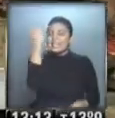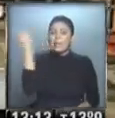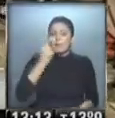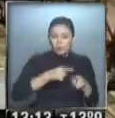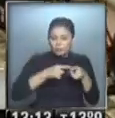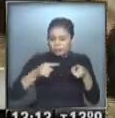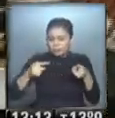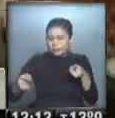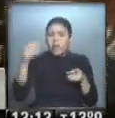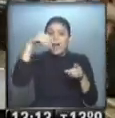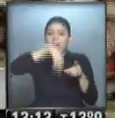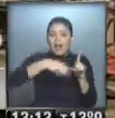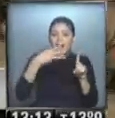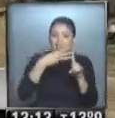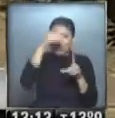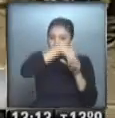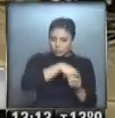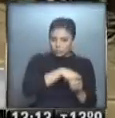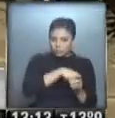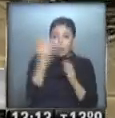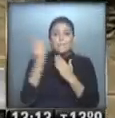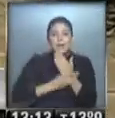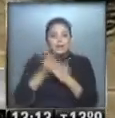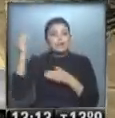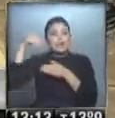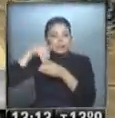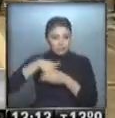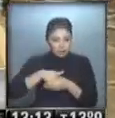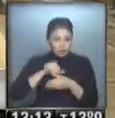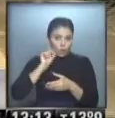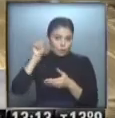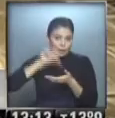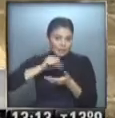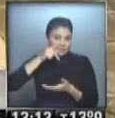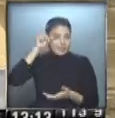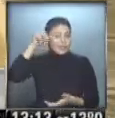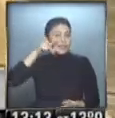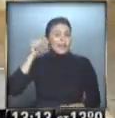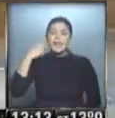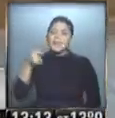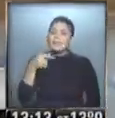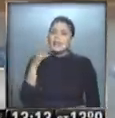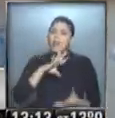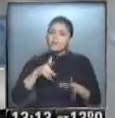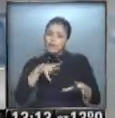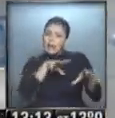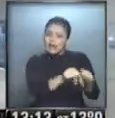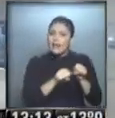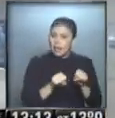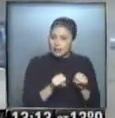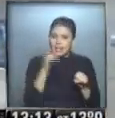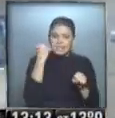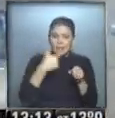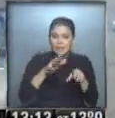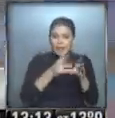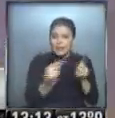procedentes del interior del centro el ministro del interior de kenia aseguró que la operación de rescate está llegando a